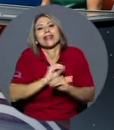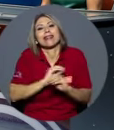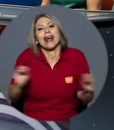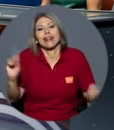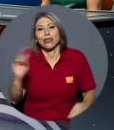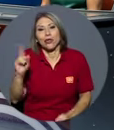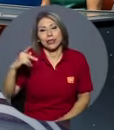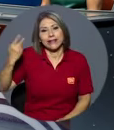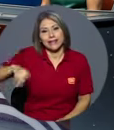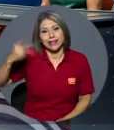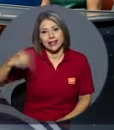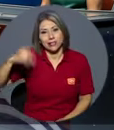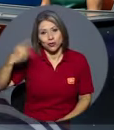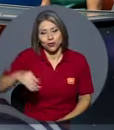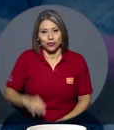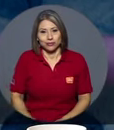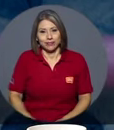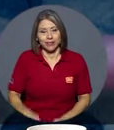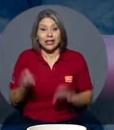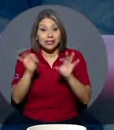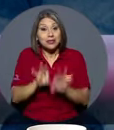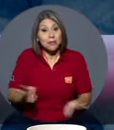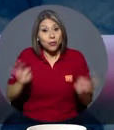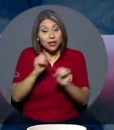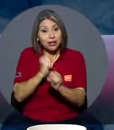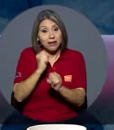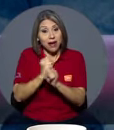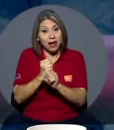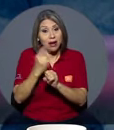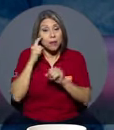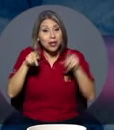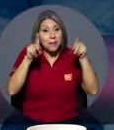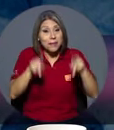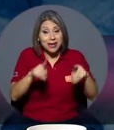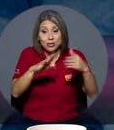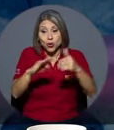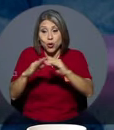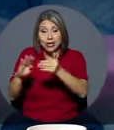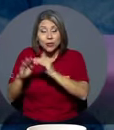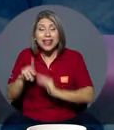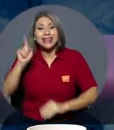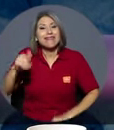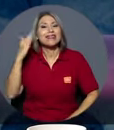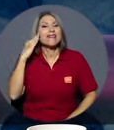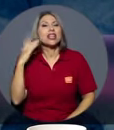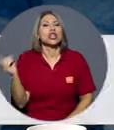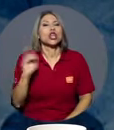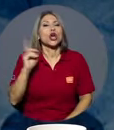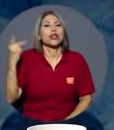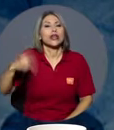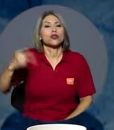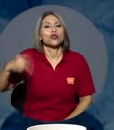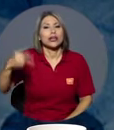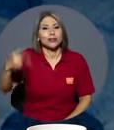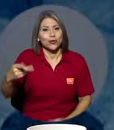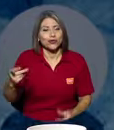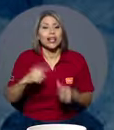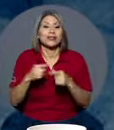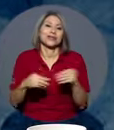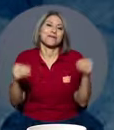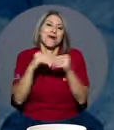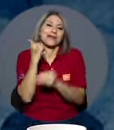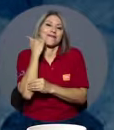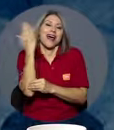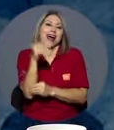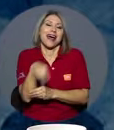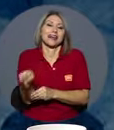algo importante de trabajar, porque en la medida en que la comunidad sepa dónde se ubican los riesgos mayores, pues es más importante,